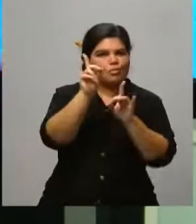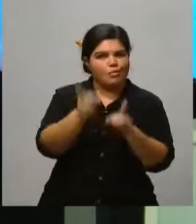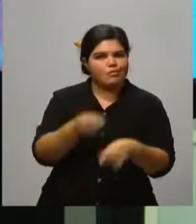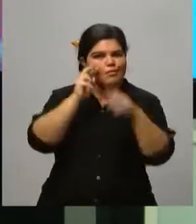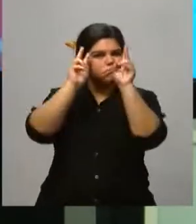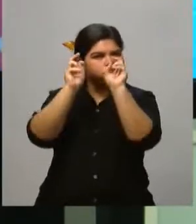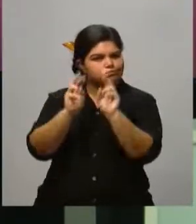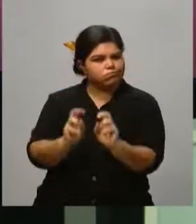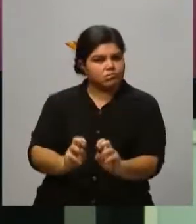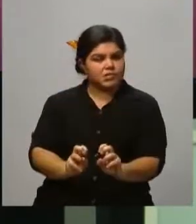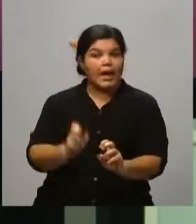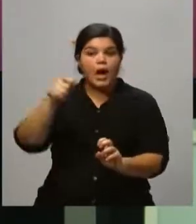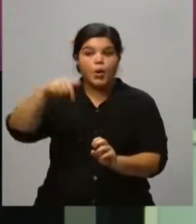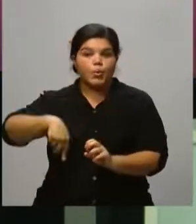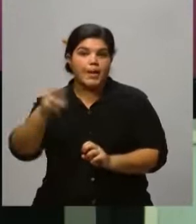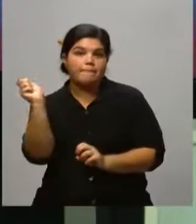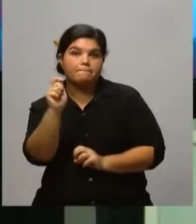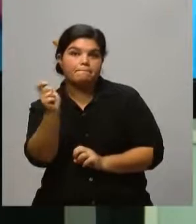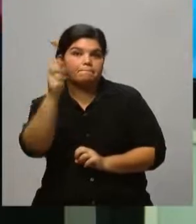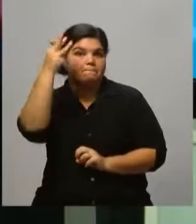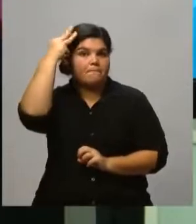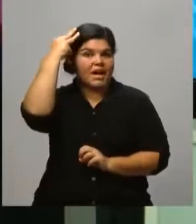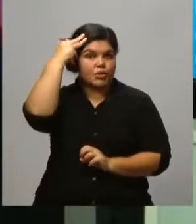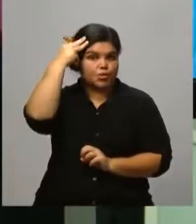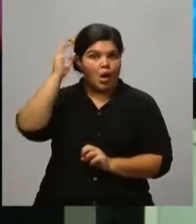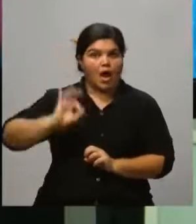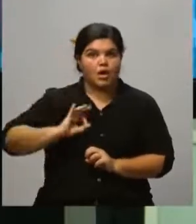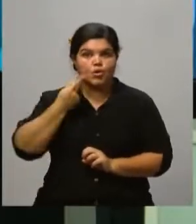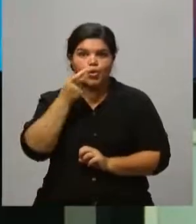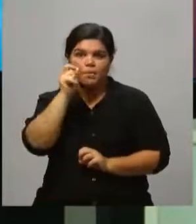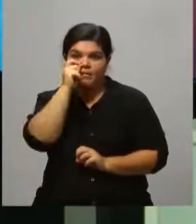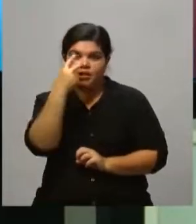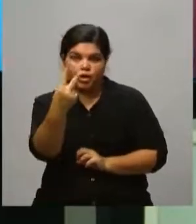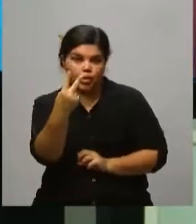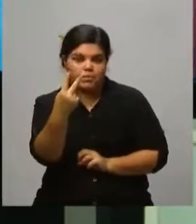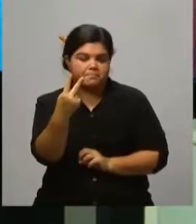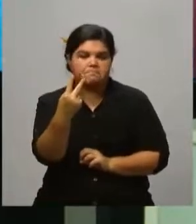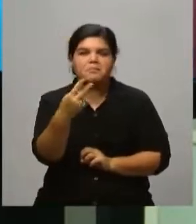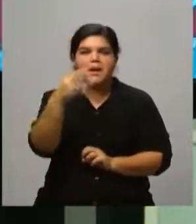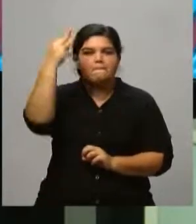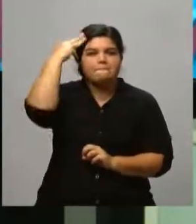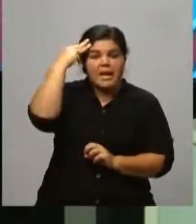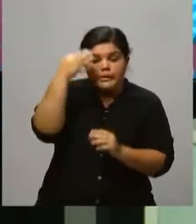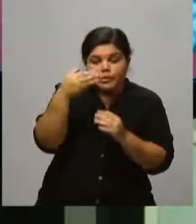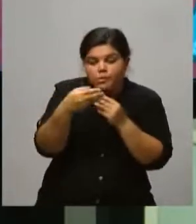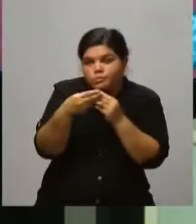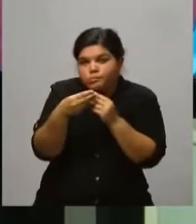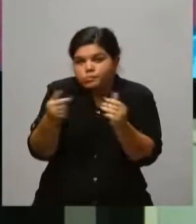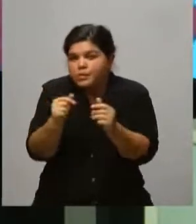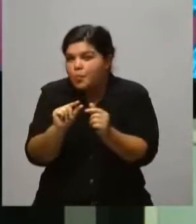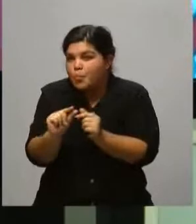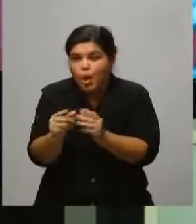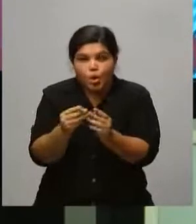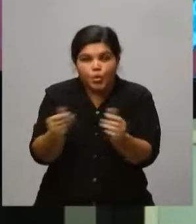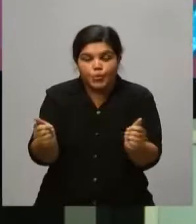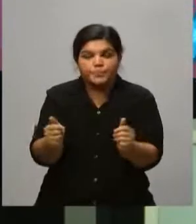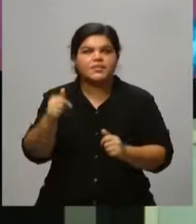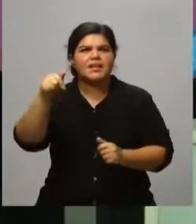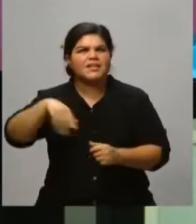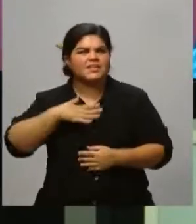mes de marzo de este 2022, terminando el mes de marzo, y realmente la sensación que uno tiene